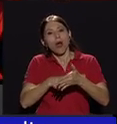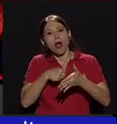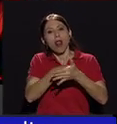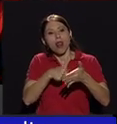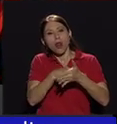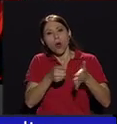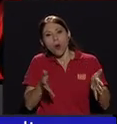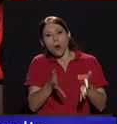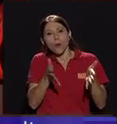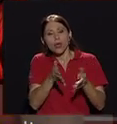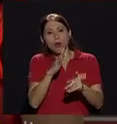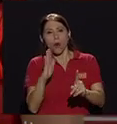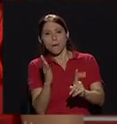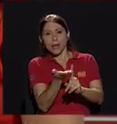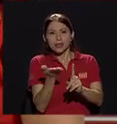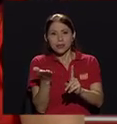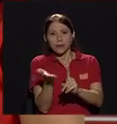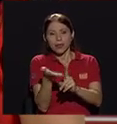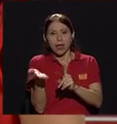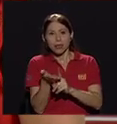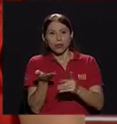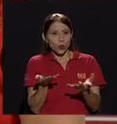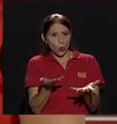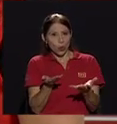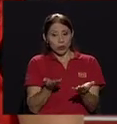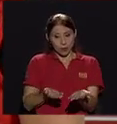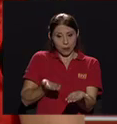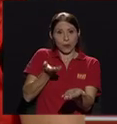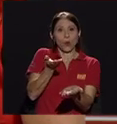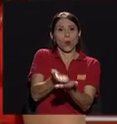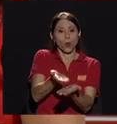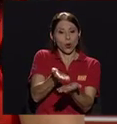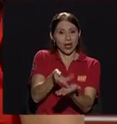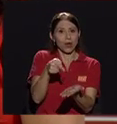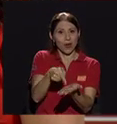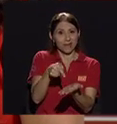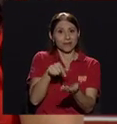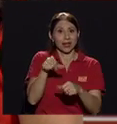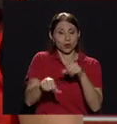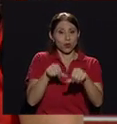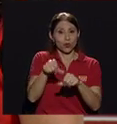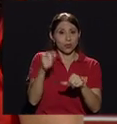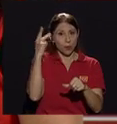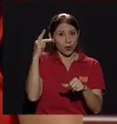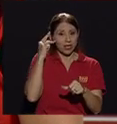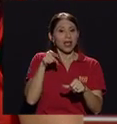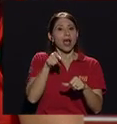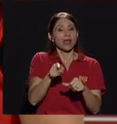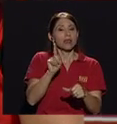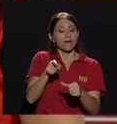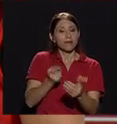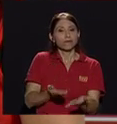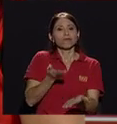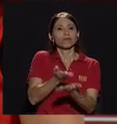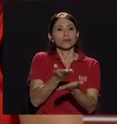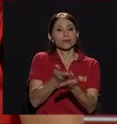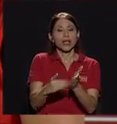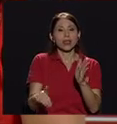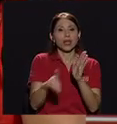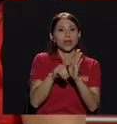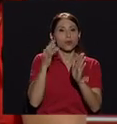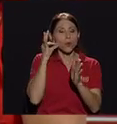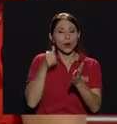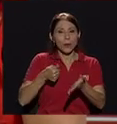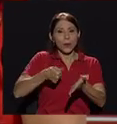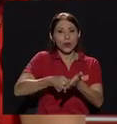de convencimiento, de proponerlo en el tapete, en la lucha política, ¿verdad? El derecho al voto se da